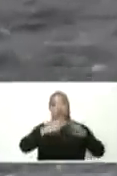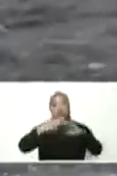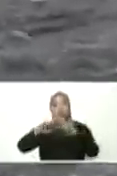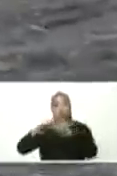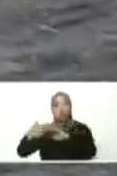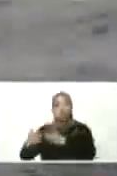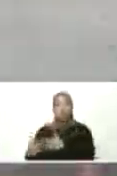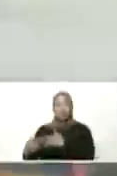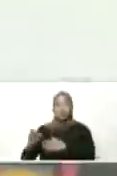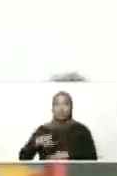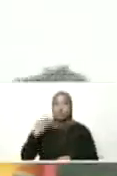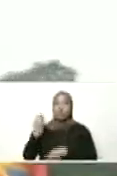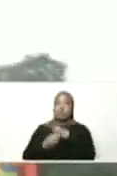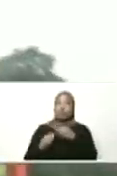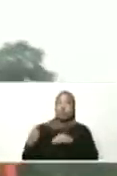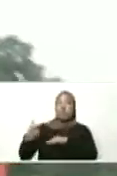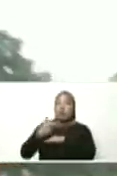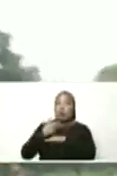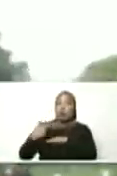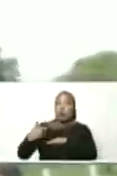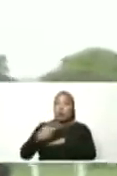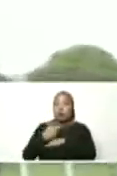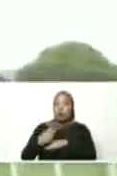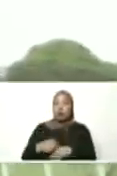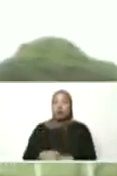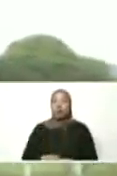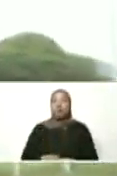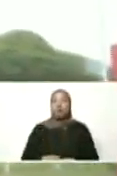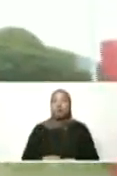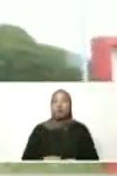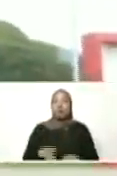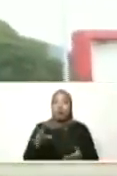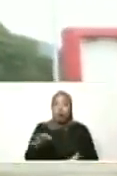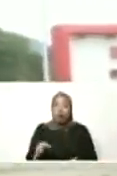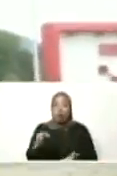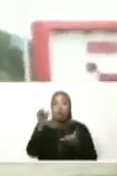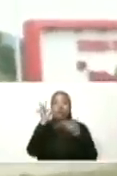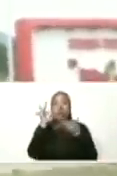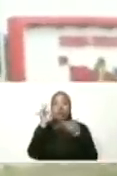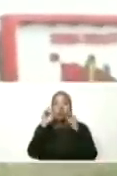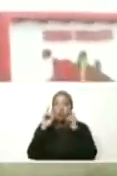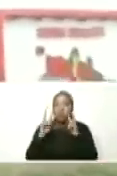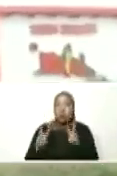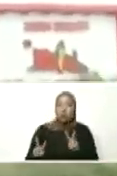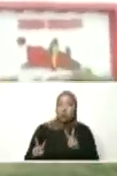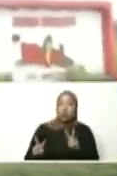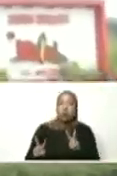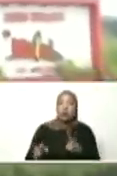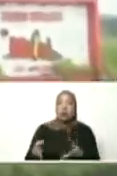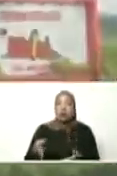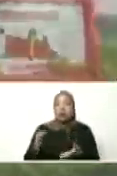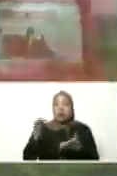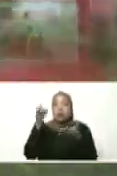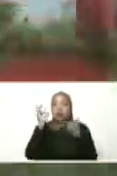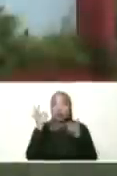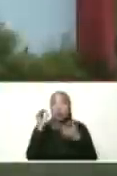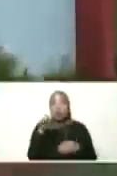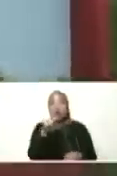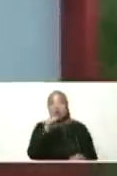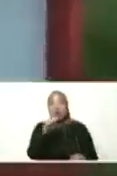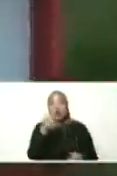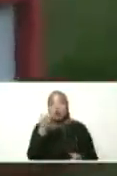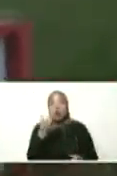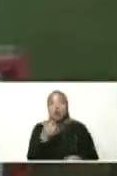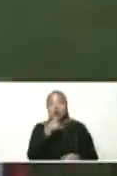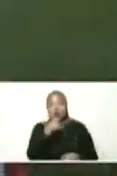gobierno poderoso, gobierno. Aquí mira, hablando de café, ahí veo el café, vale, bueno, vamos a bajar. Harina, café y cacao, presidente.